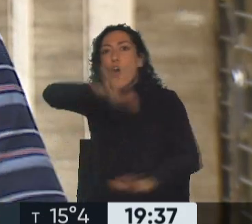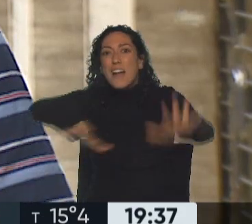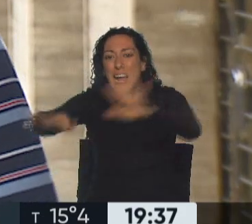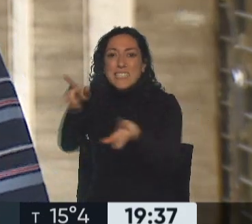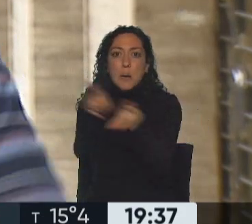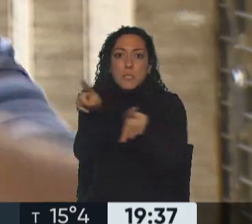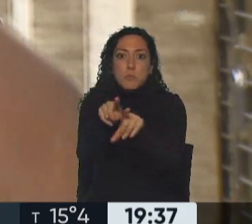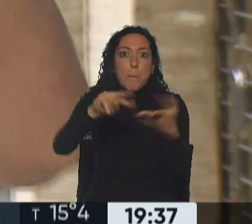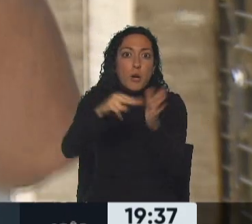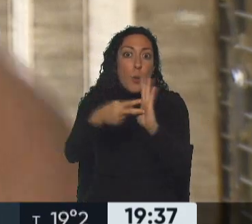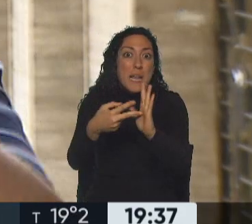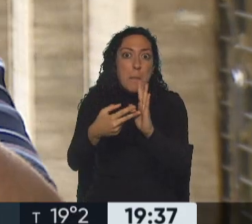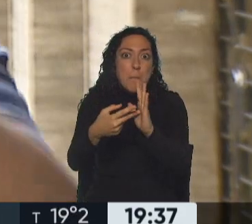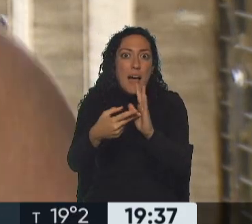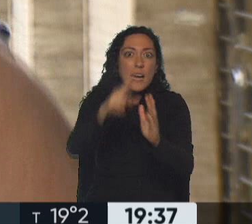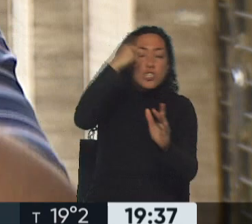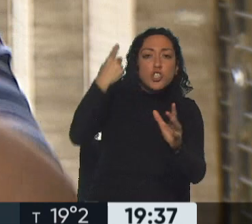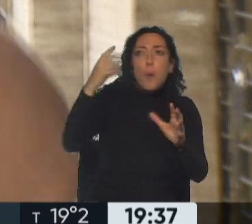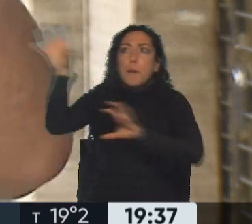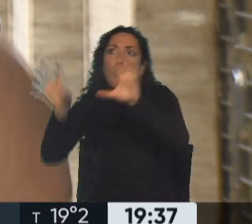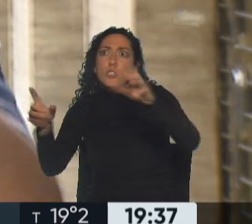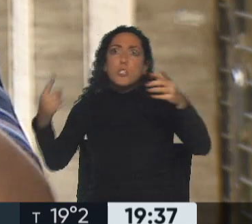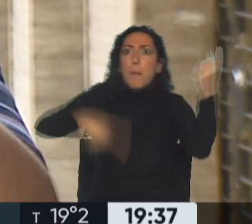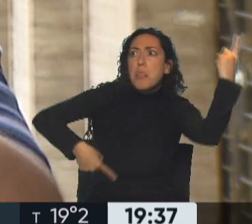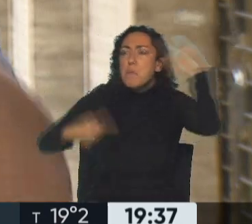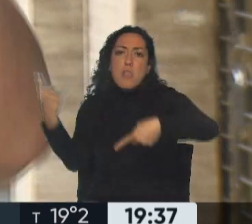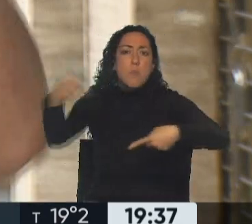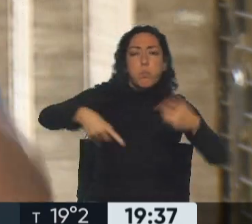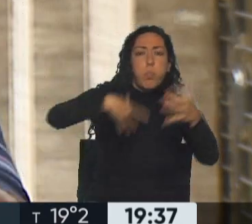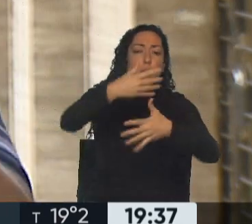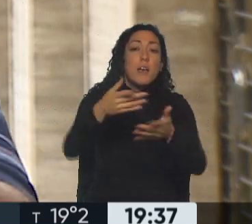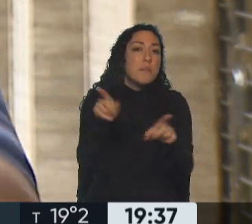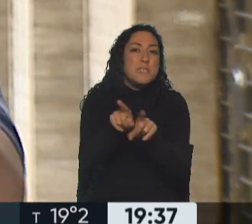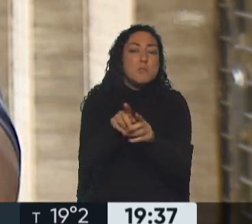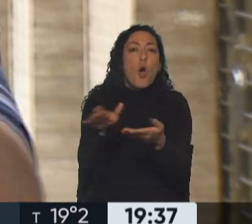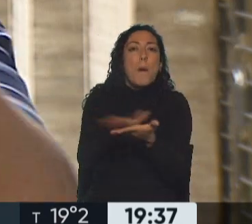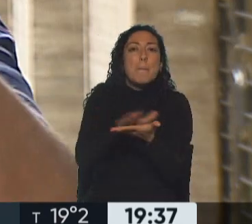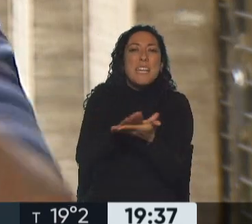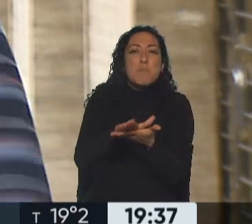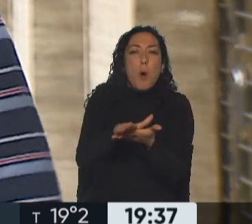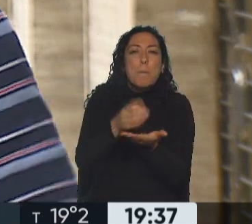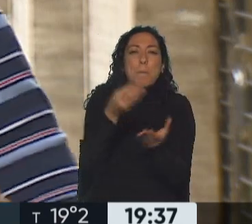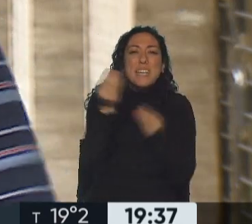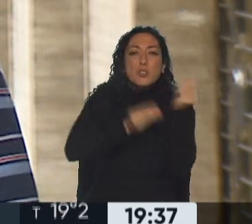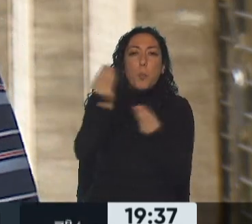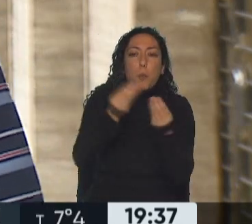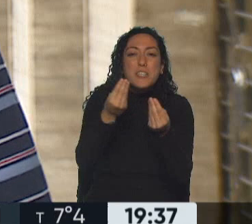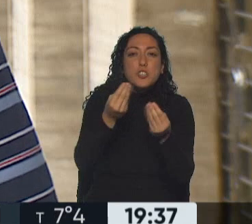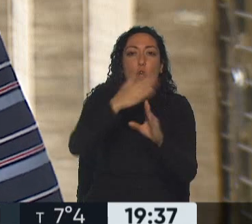problemas interjurisdiccionales. Poner un piso mínimo, la ley de humedales es una ley de presupuestos mínimos, de estándares mínimos, que generaría un